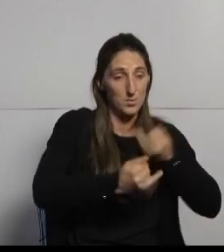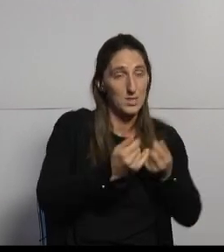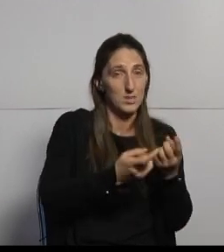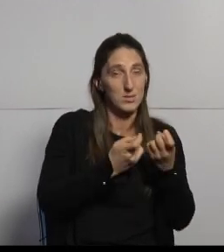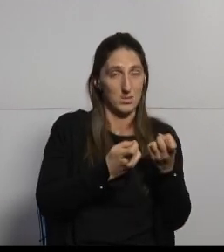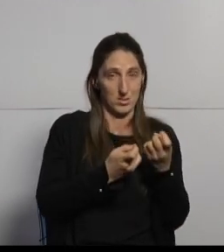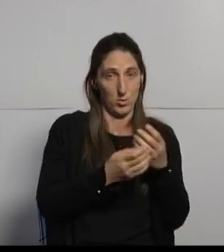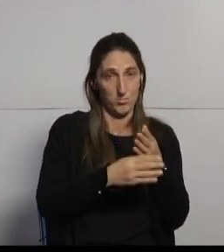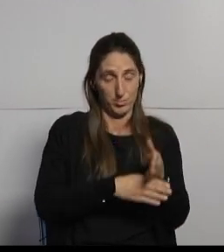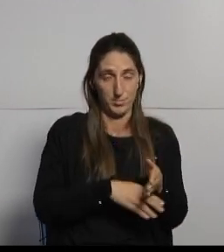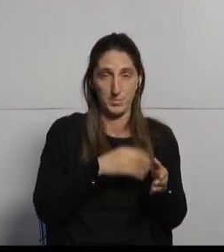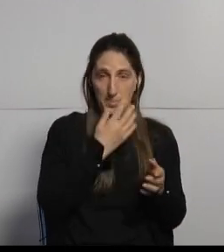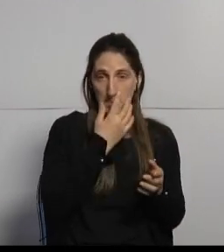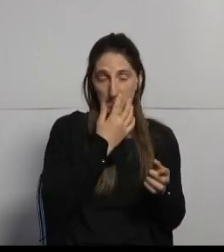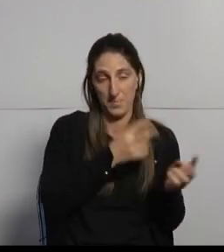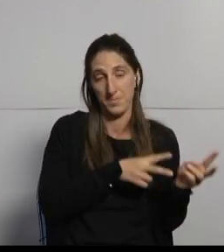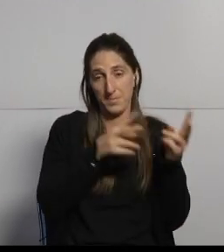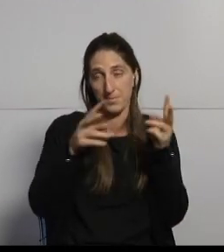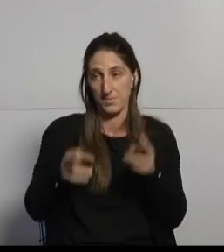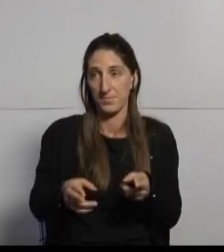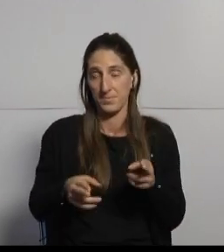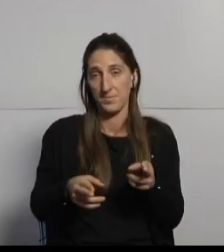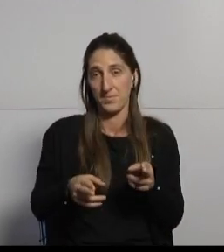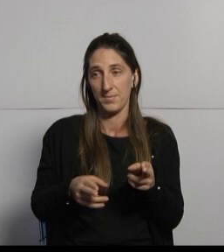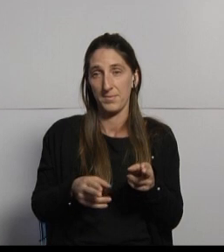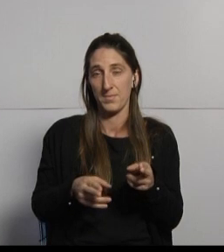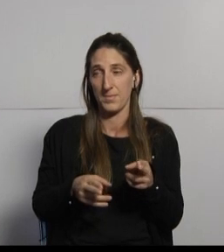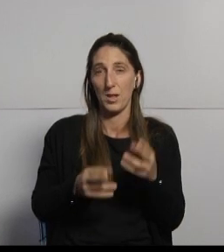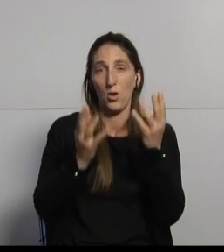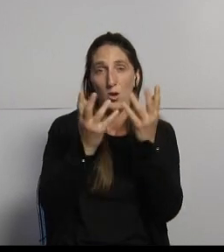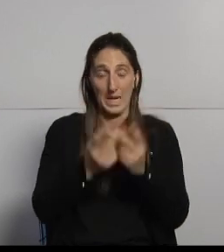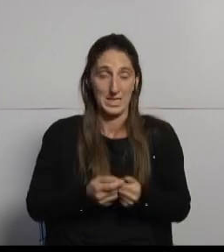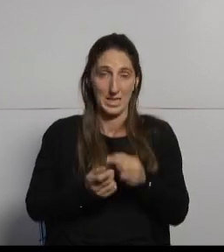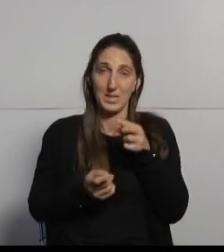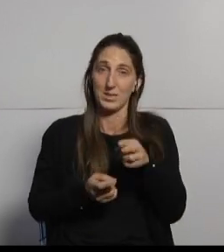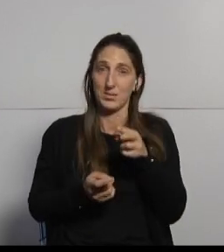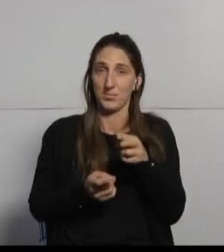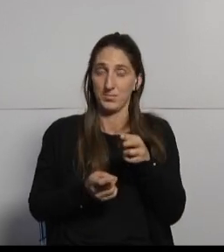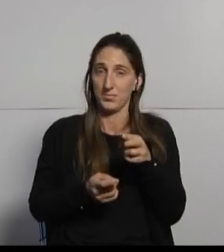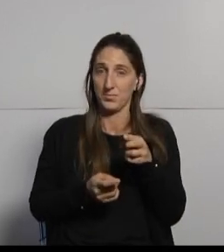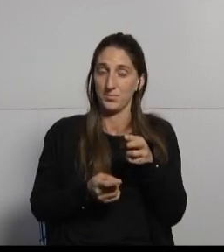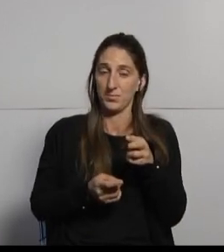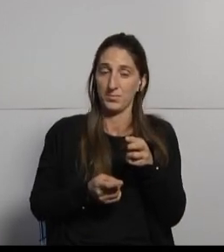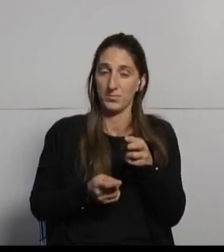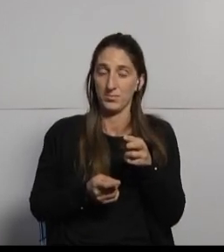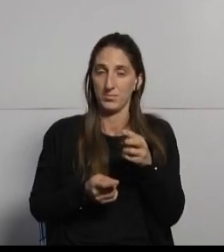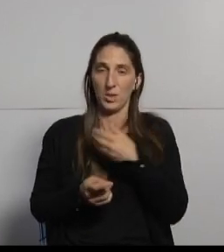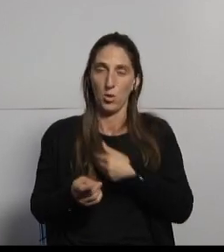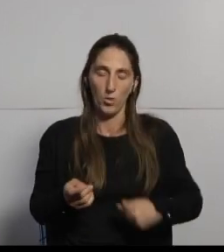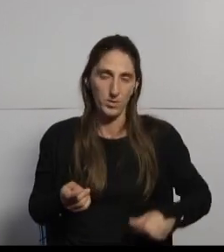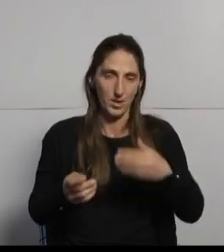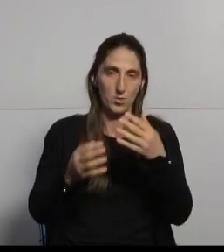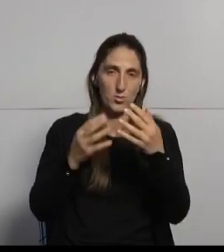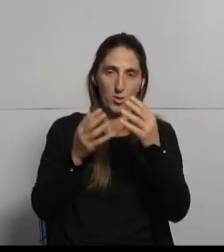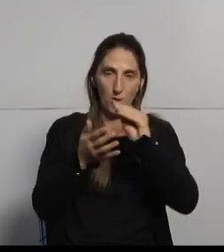accesible. Una vez que tengo esa capa de datos accesible, voy a tener que organizar esa capa de datos. Tengo que trabajar en lo que es gobierno de